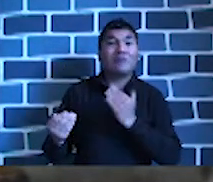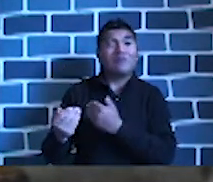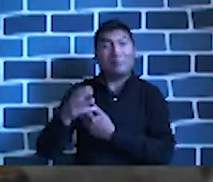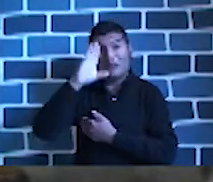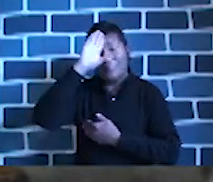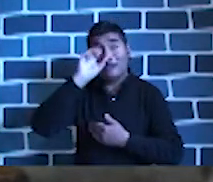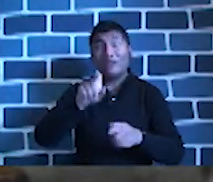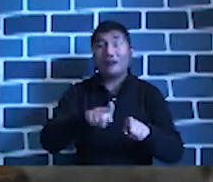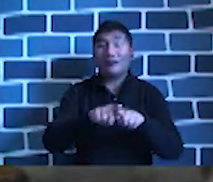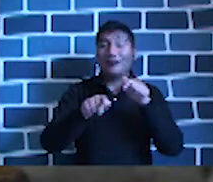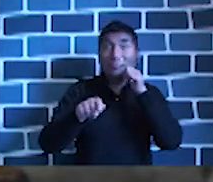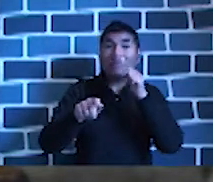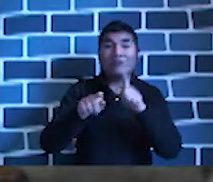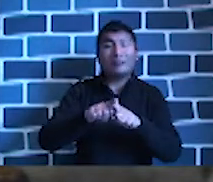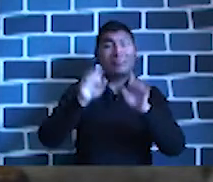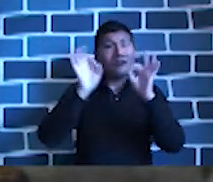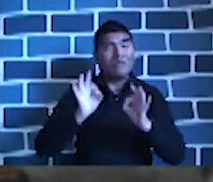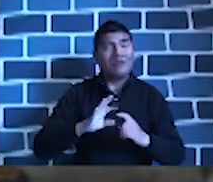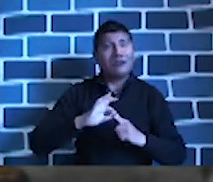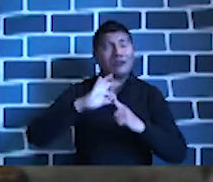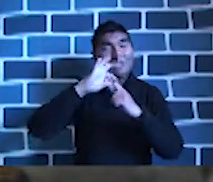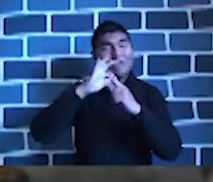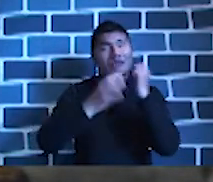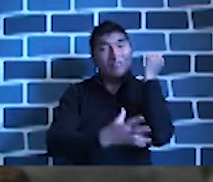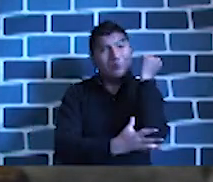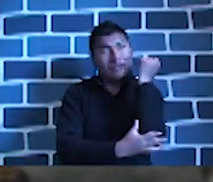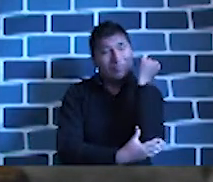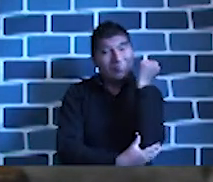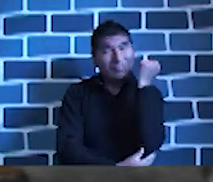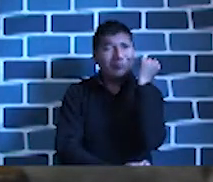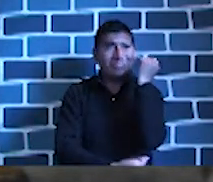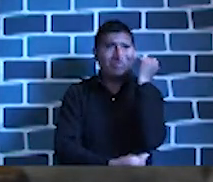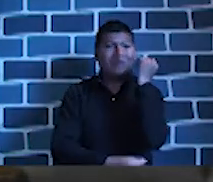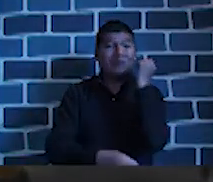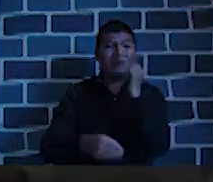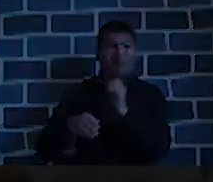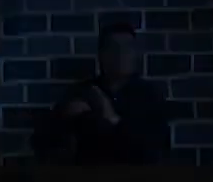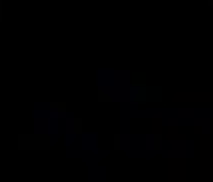de manera especial a los pobres y marginados. Amén.